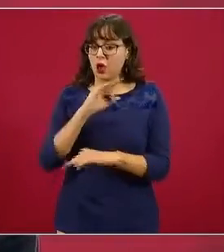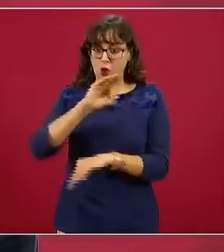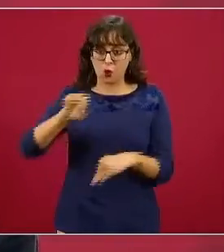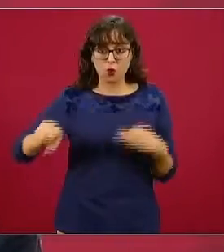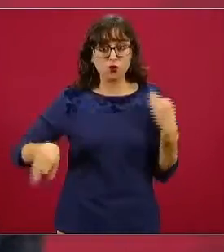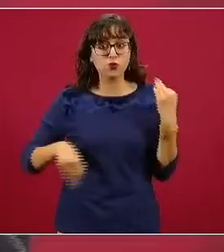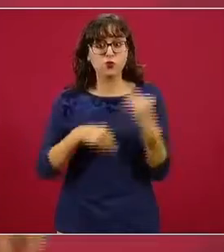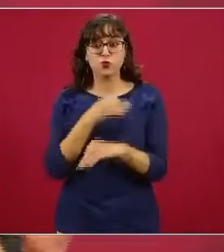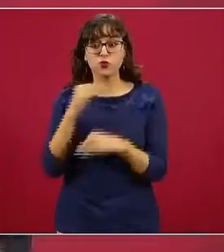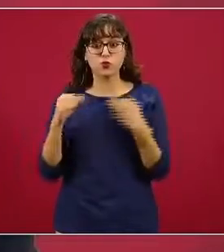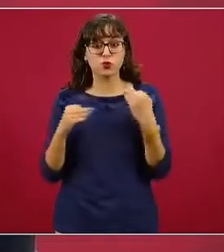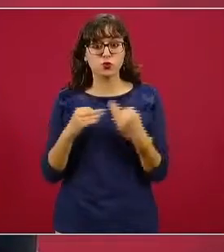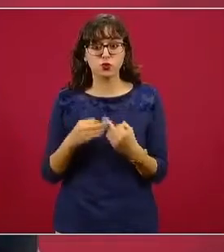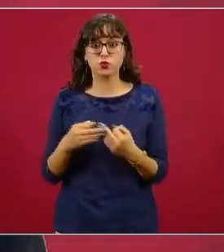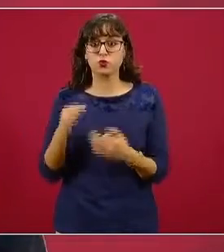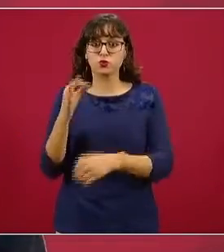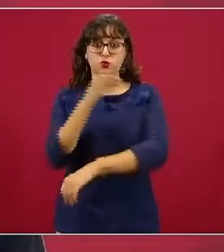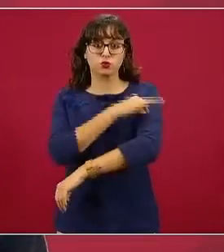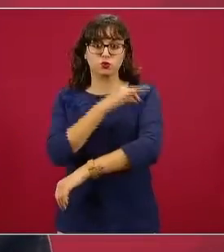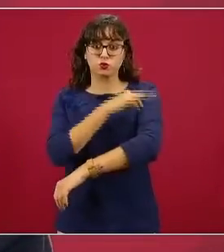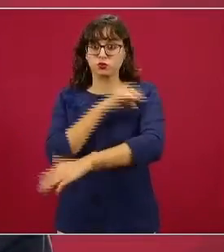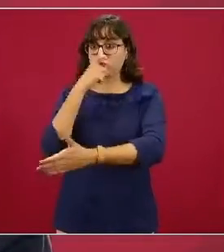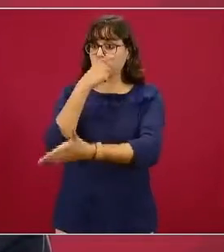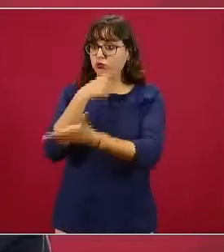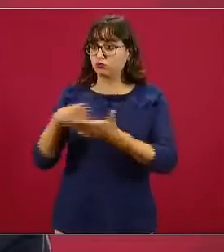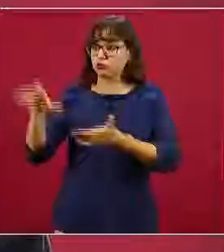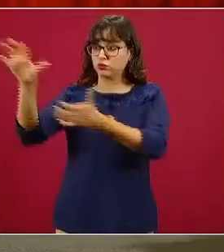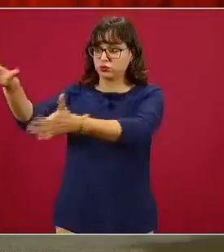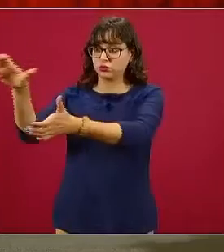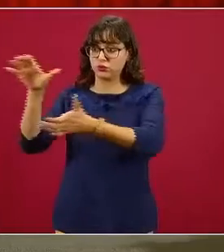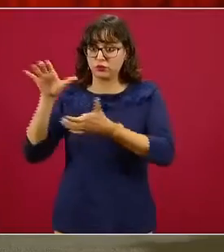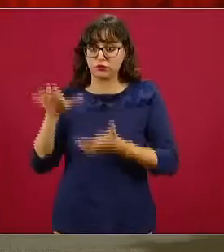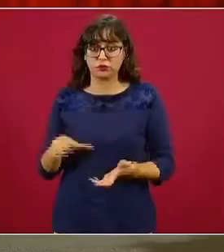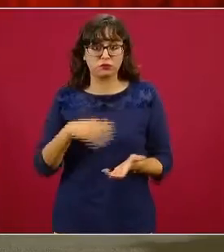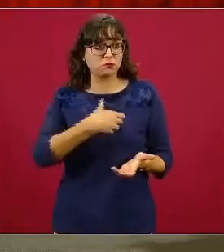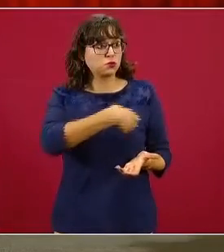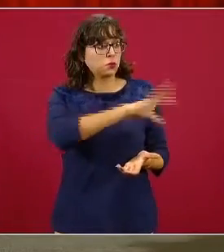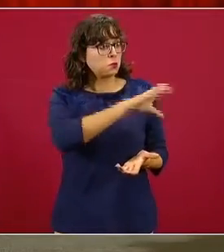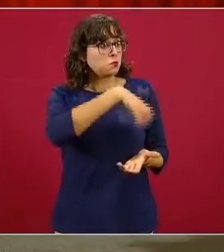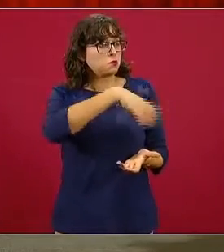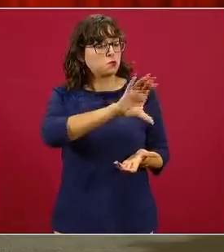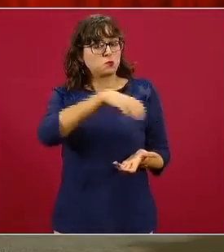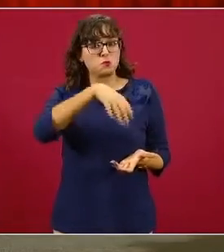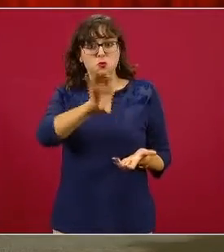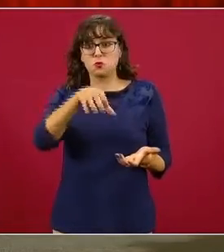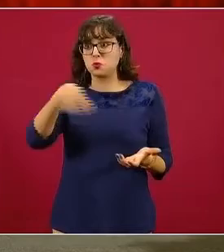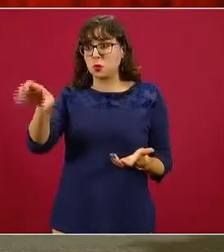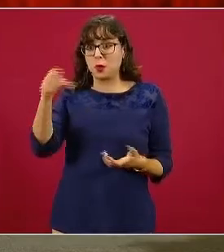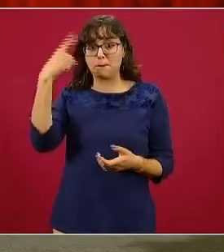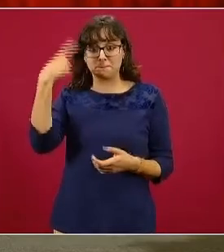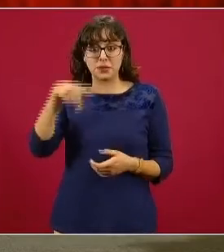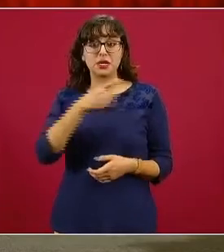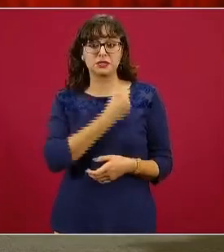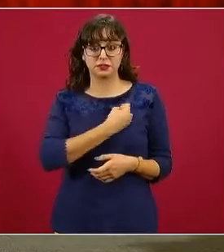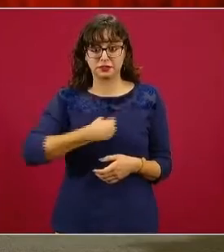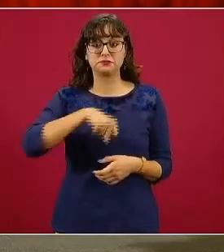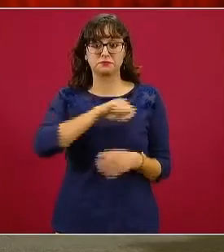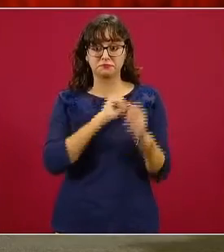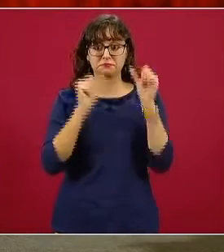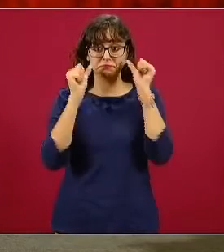se envían a las entidades federativas para su aplicación por el personal de salud